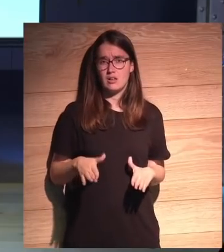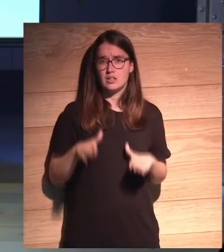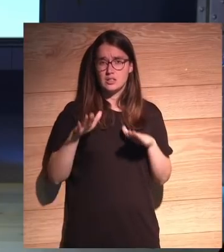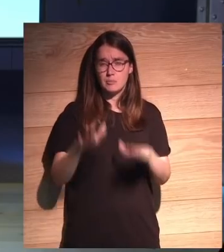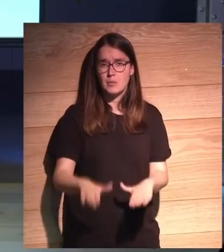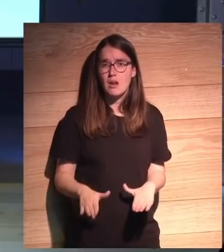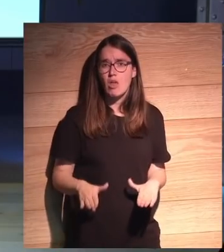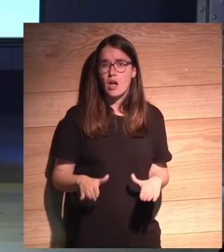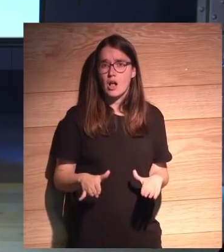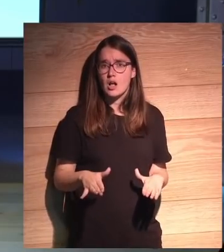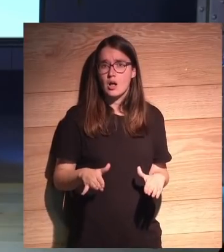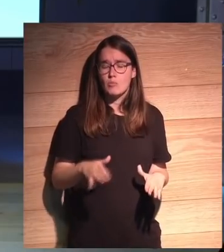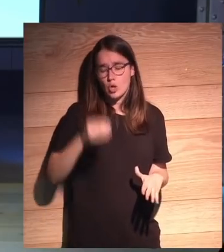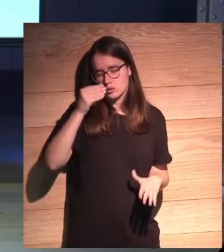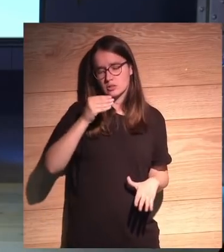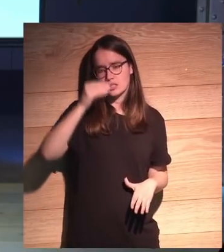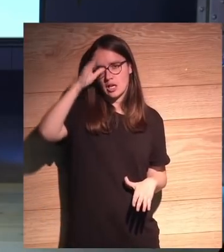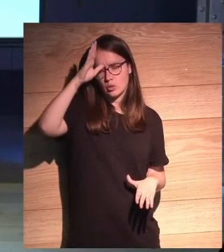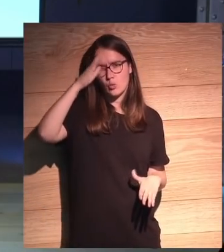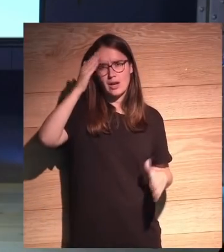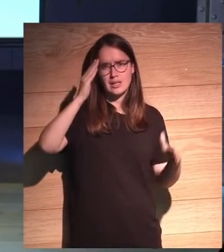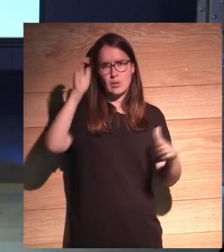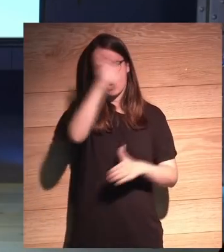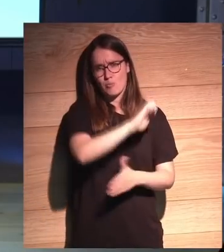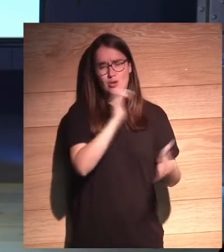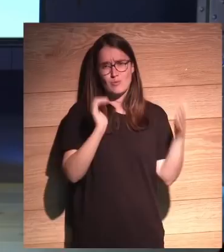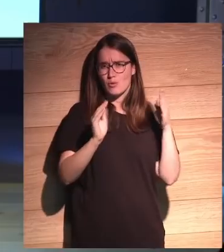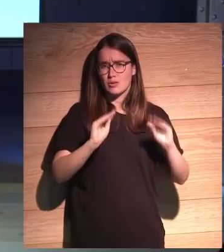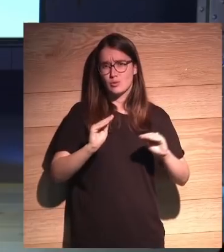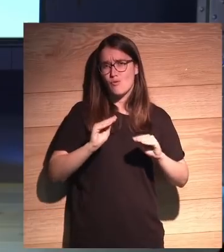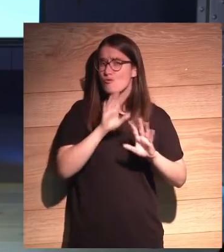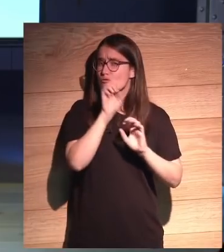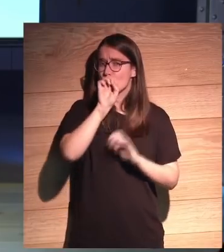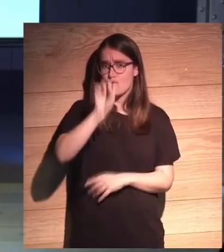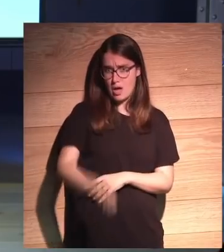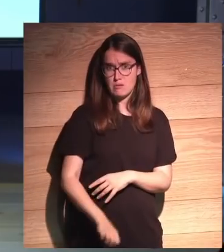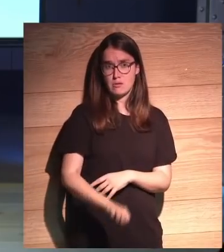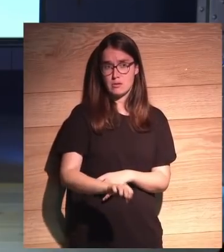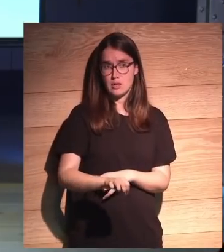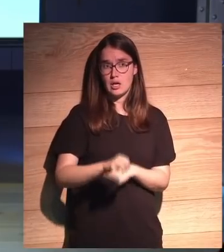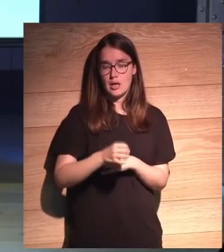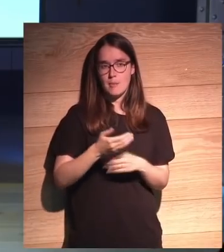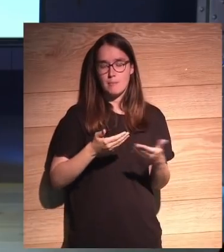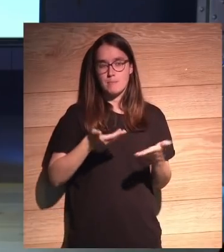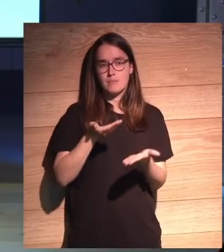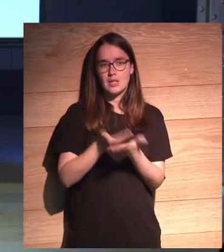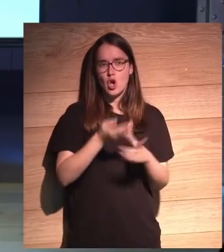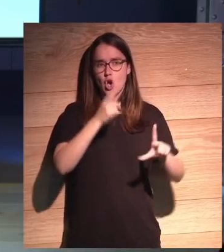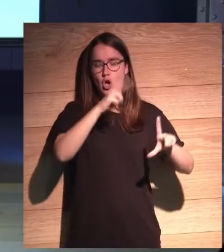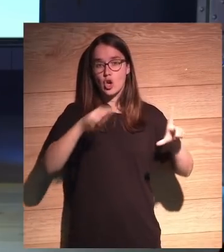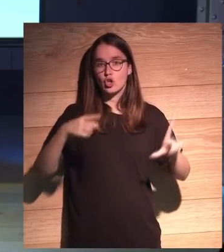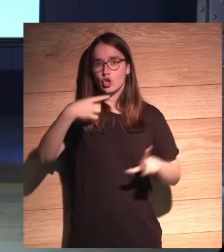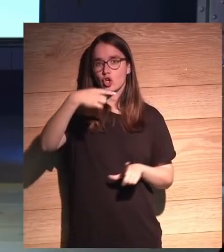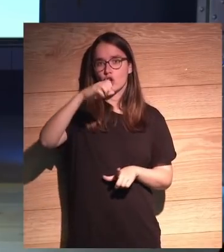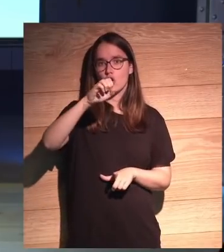admirada por los grandes intelectuales europeos de la época. Goethe, que se hizo retratar por ella. Goethe era